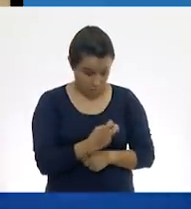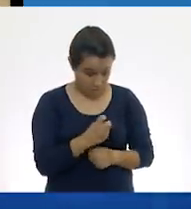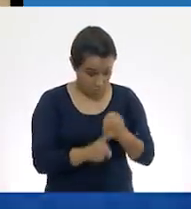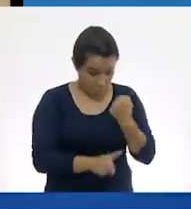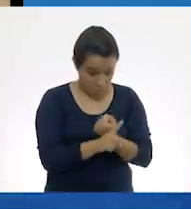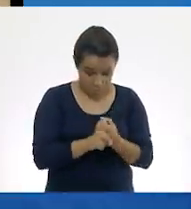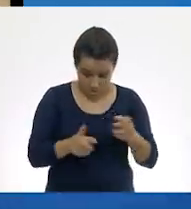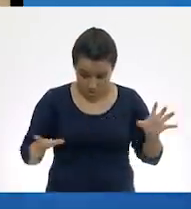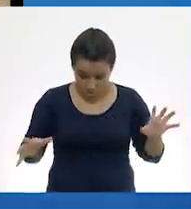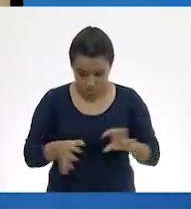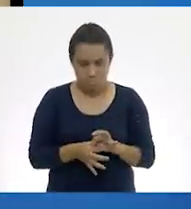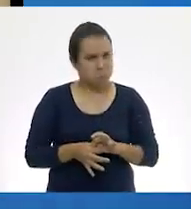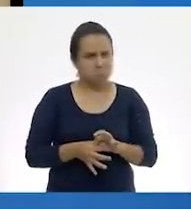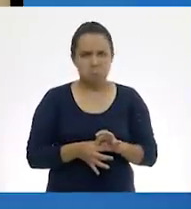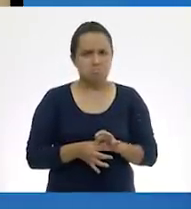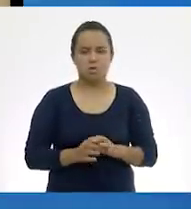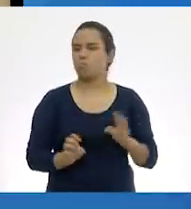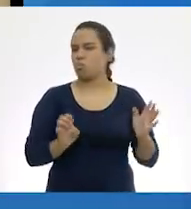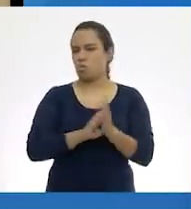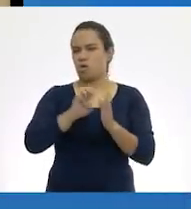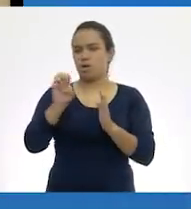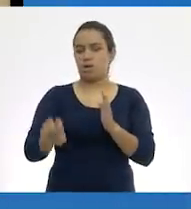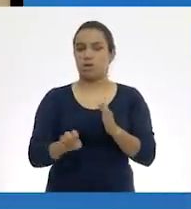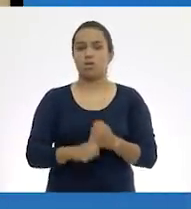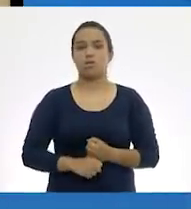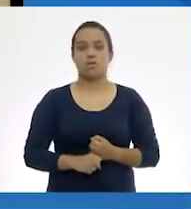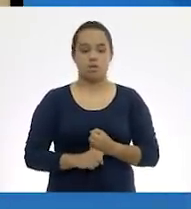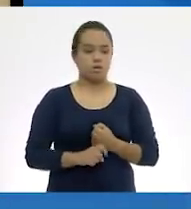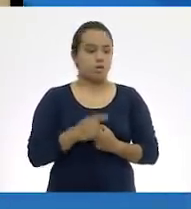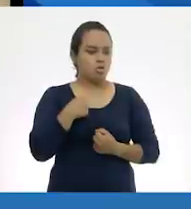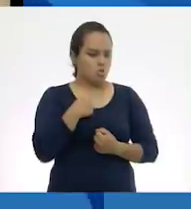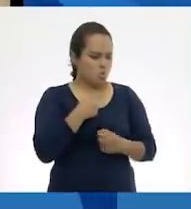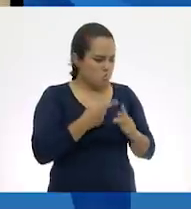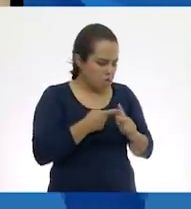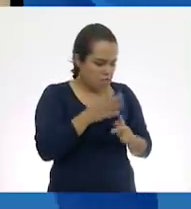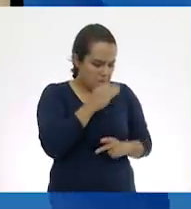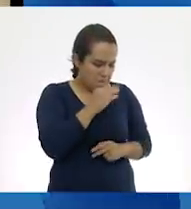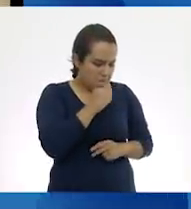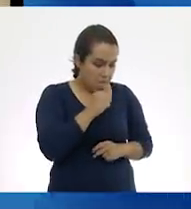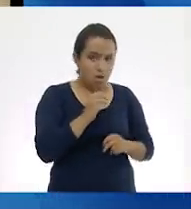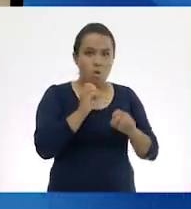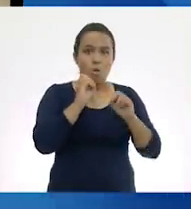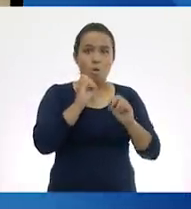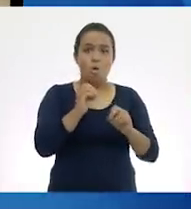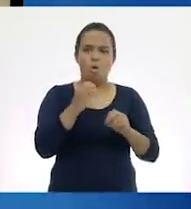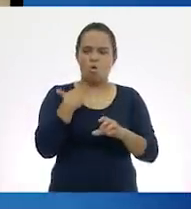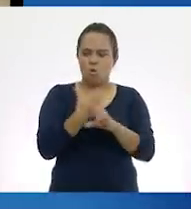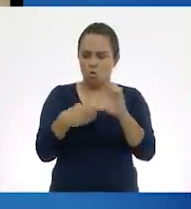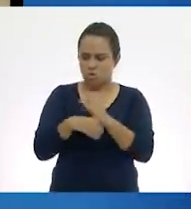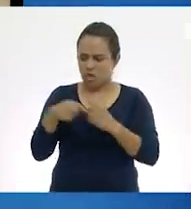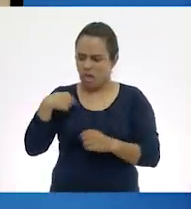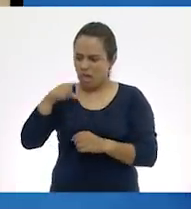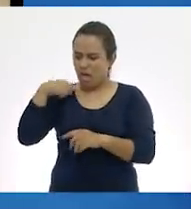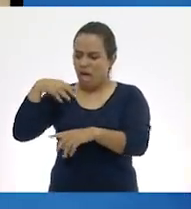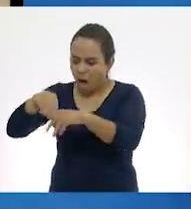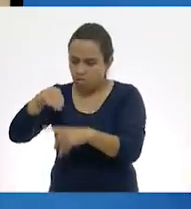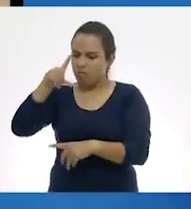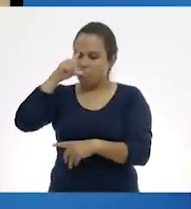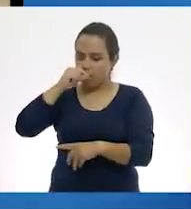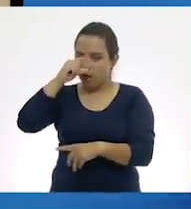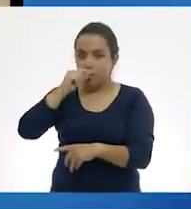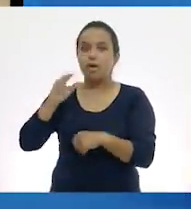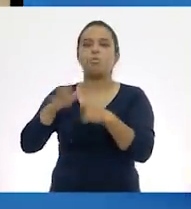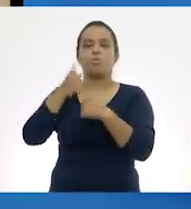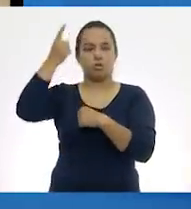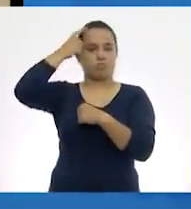estén relacionados. Por ejemplo, tener problemas en matemáticas y tener problemas para agarrar algunas cosas a veces vienen de la misma parte